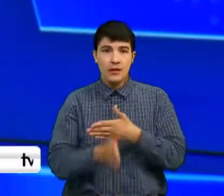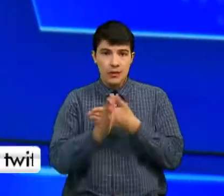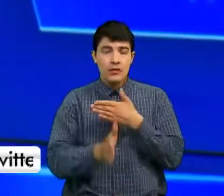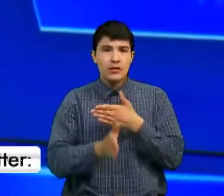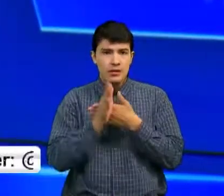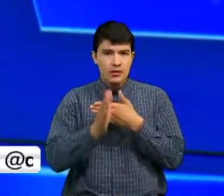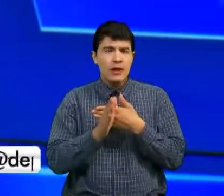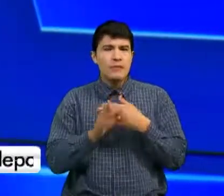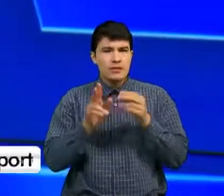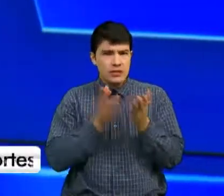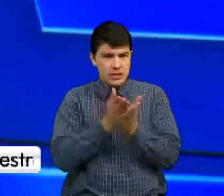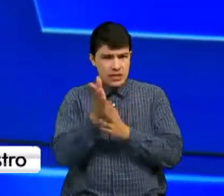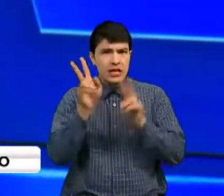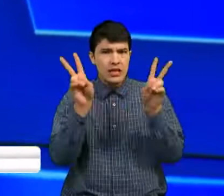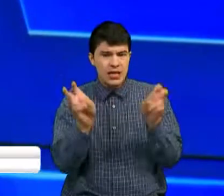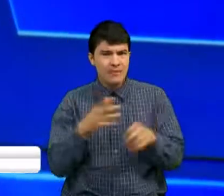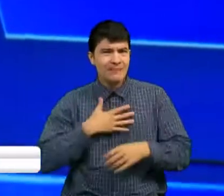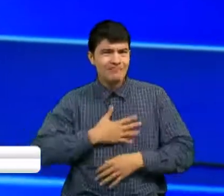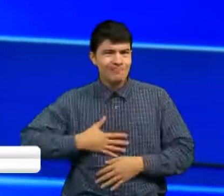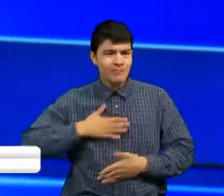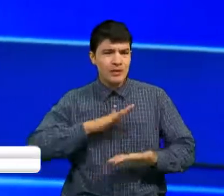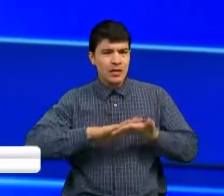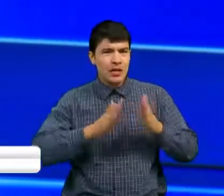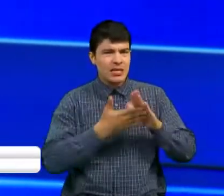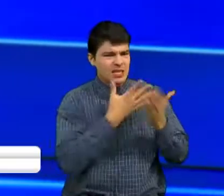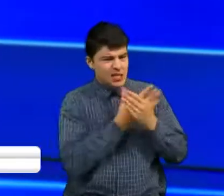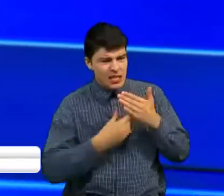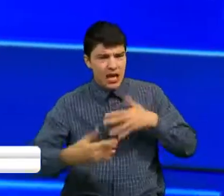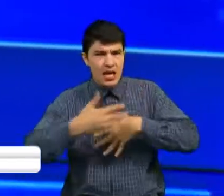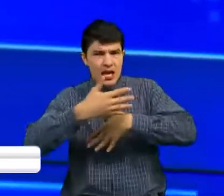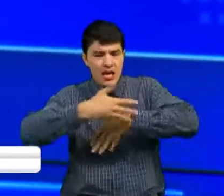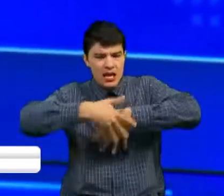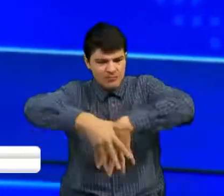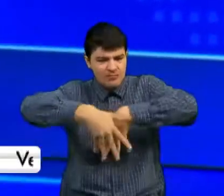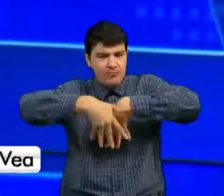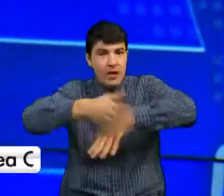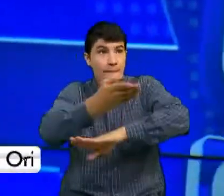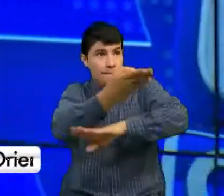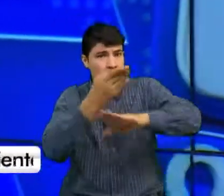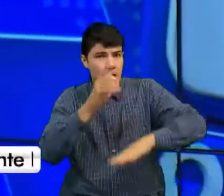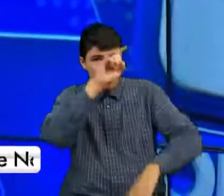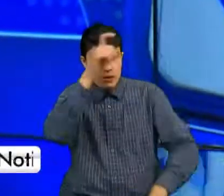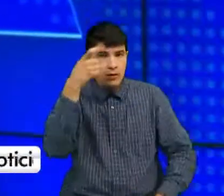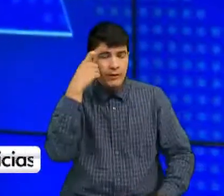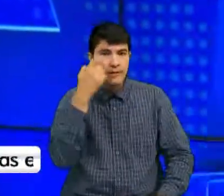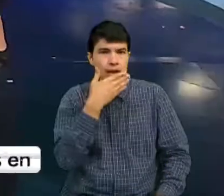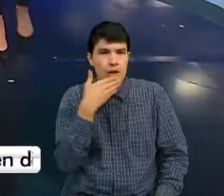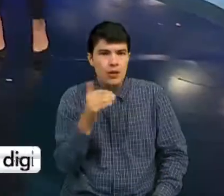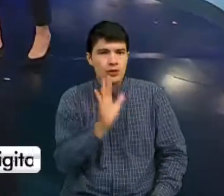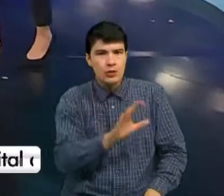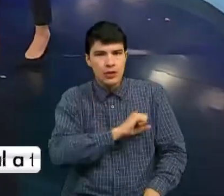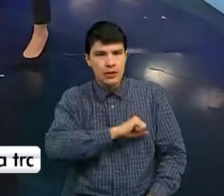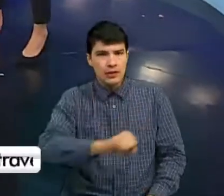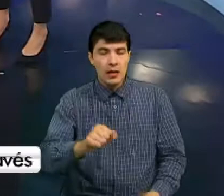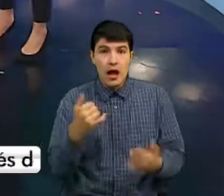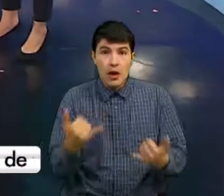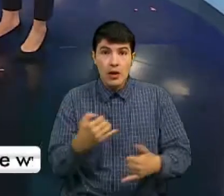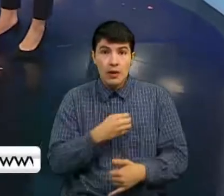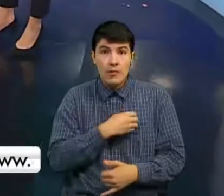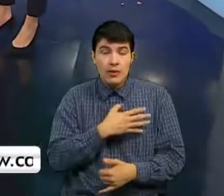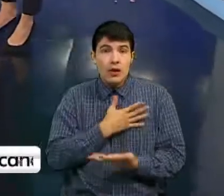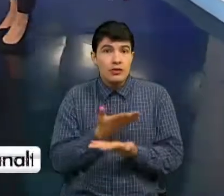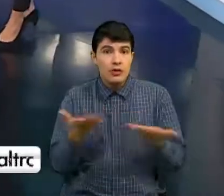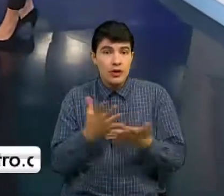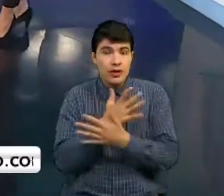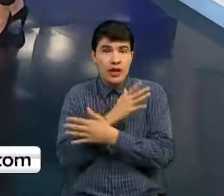la inconformidad de la comunidad que los lleva a las calles a protestar y a pedir al gobierno mejorar sus derechos. En esta oportunidad en